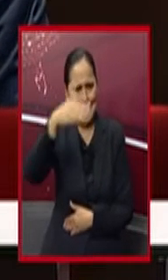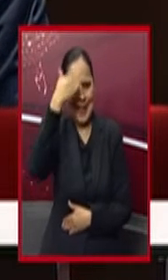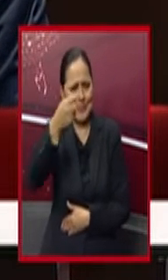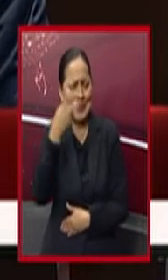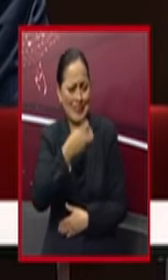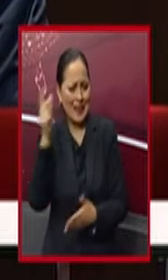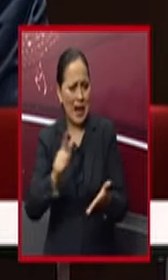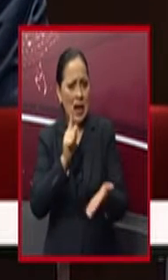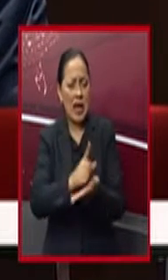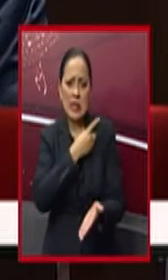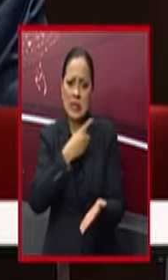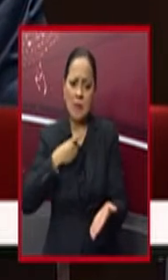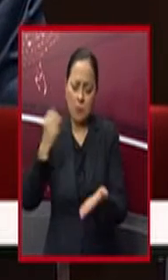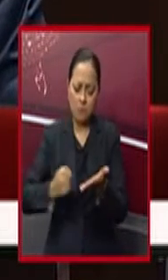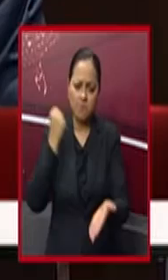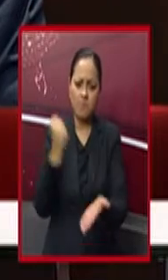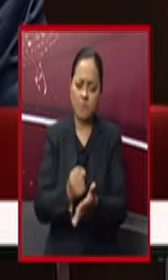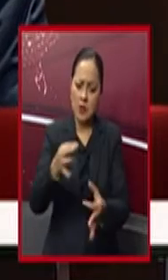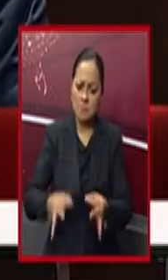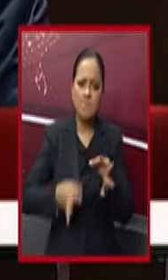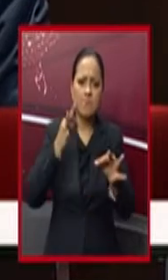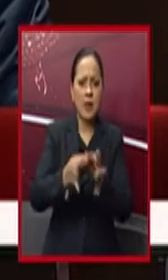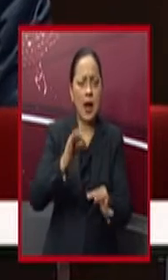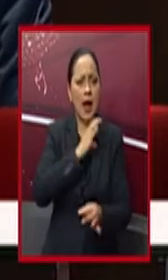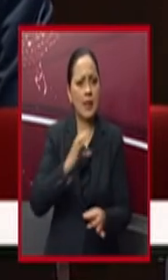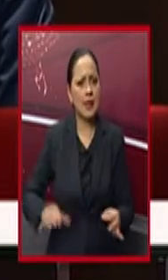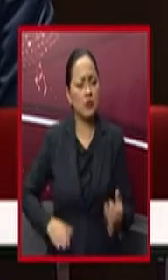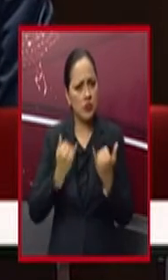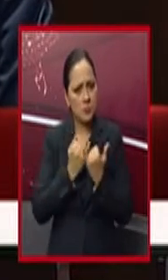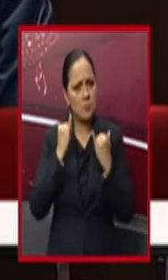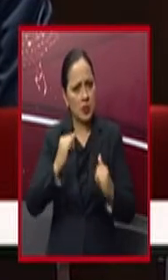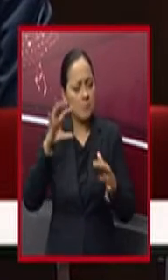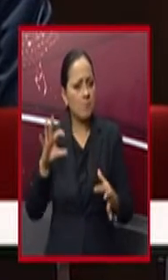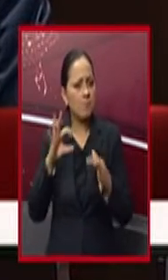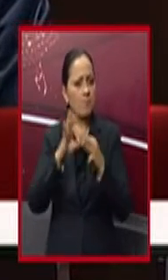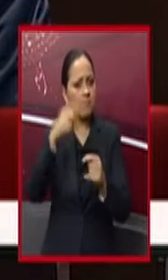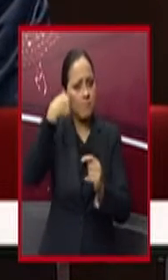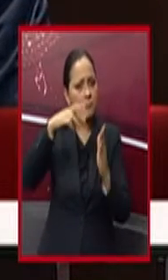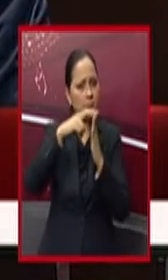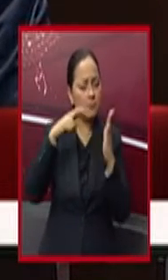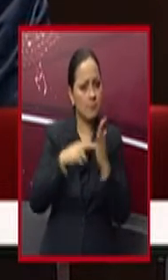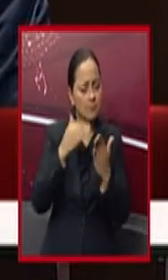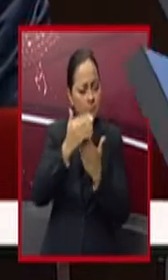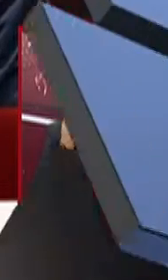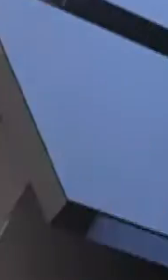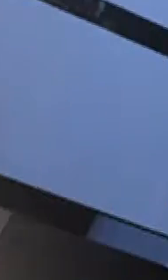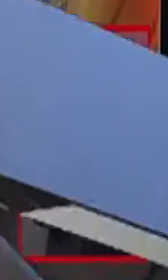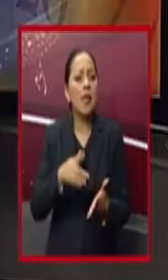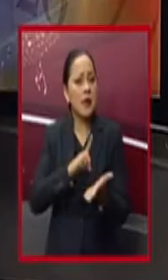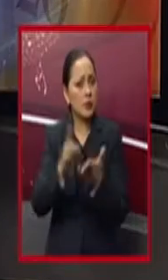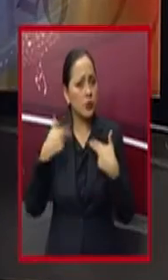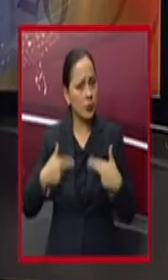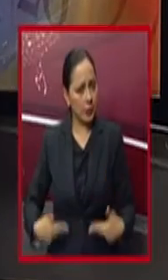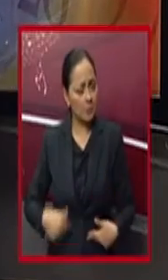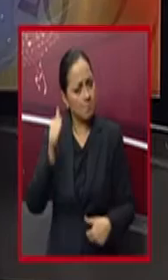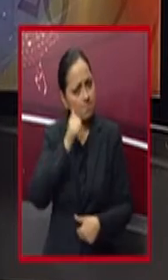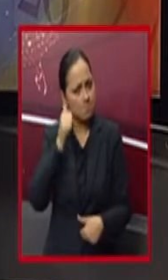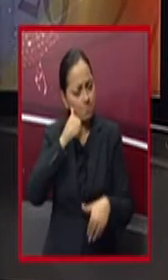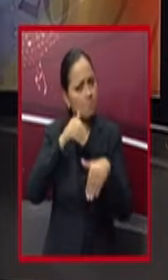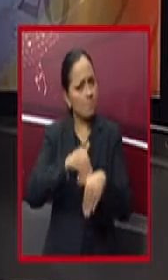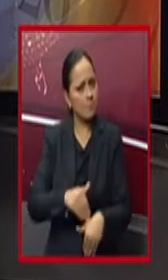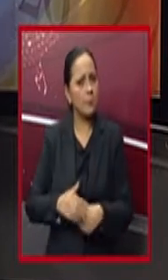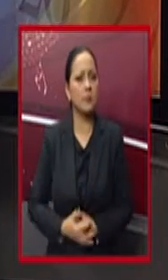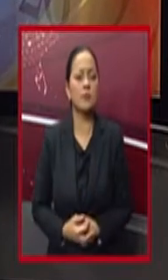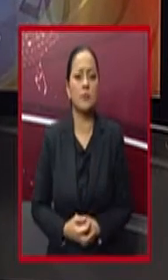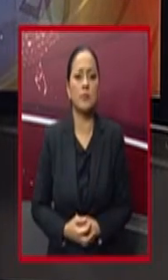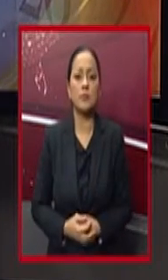una ley que perfeccione las candidaturas independientes apegadas a criterios de derechos humanos. Por parte del